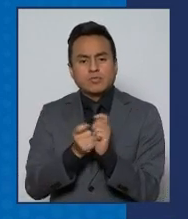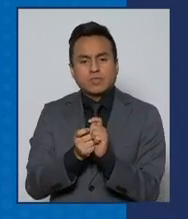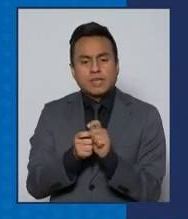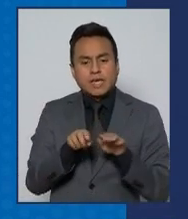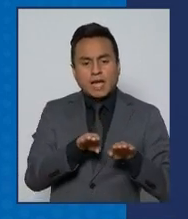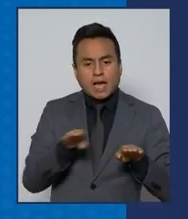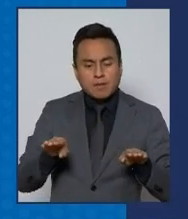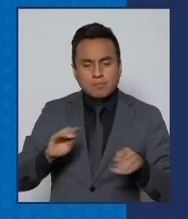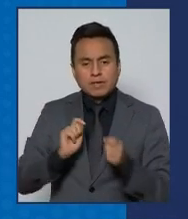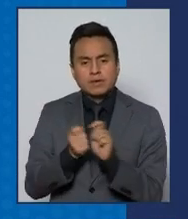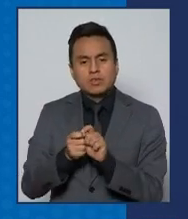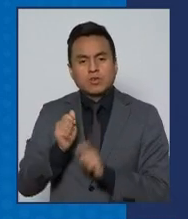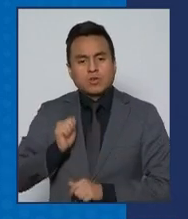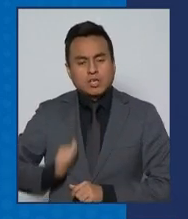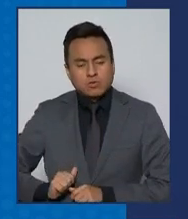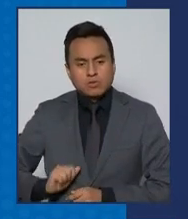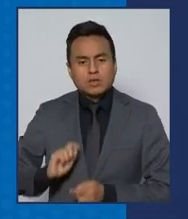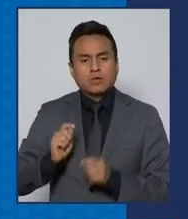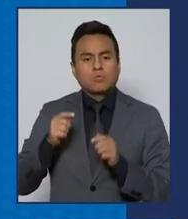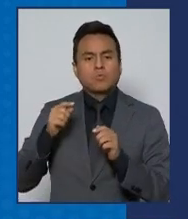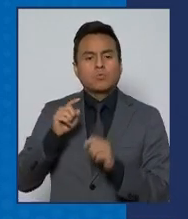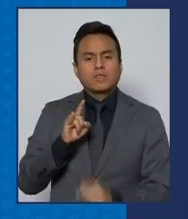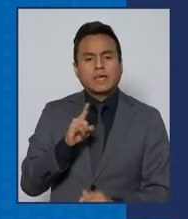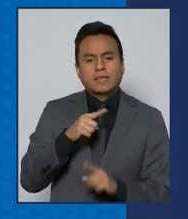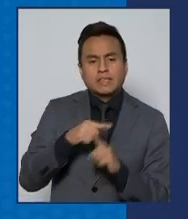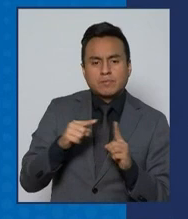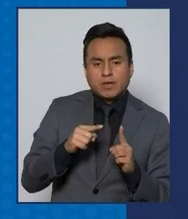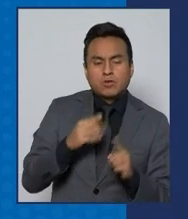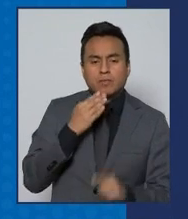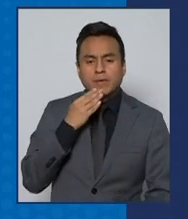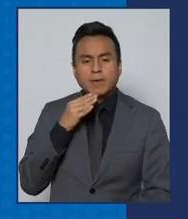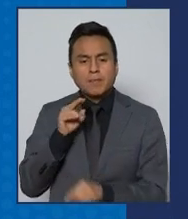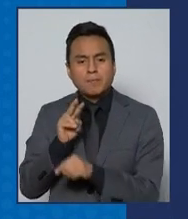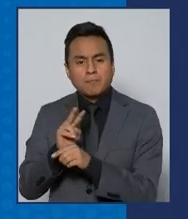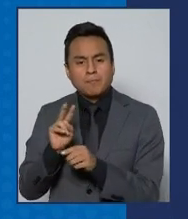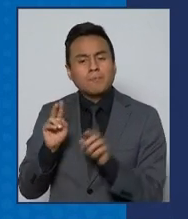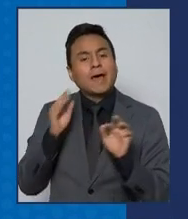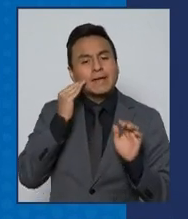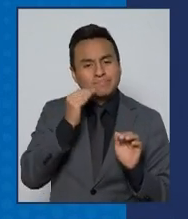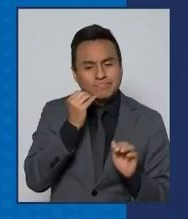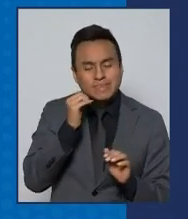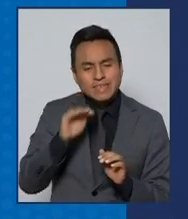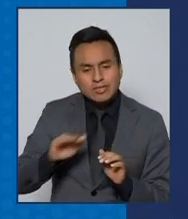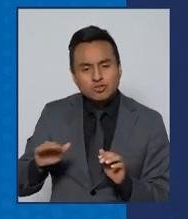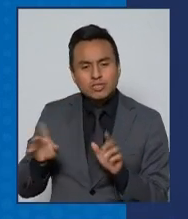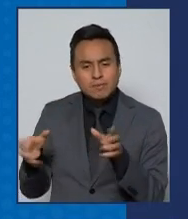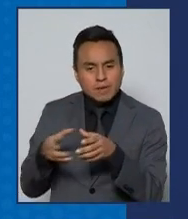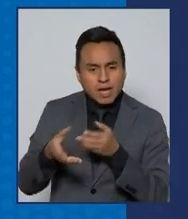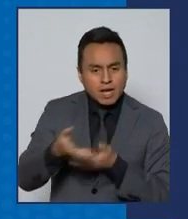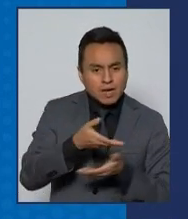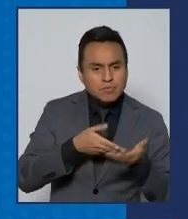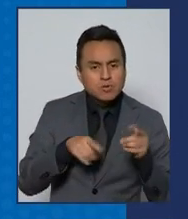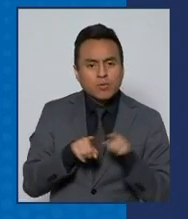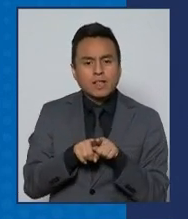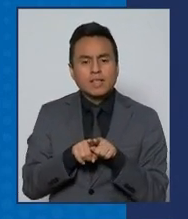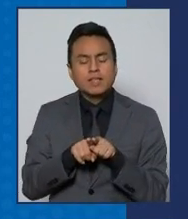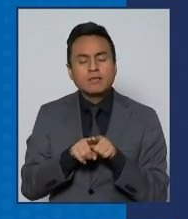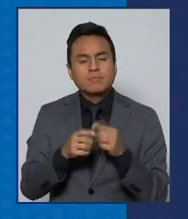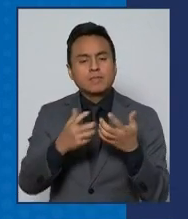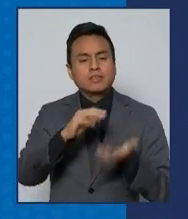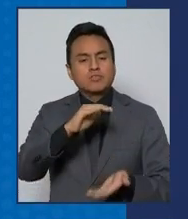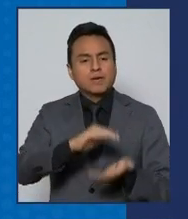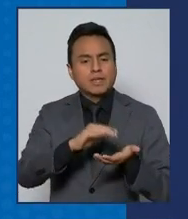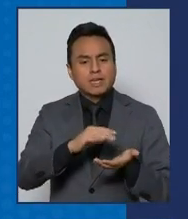camas, de pabellones quirúrgicos, de unidades de intermedio o de pediatría, o incluso ventilación mecánica en urgencia para